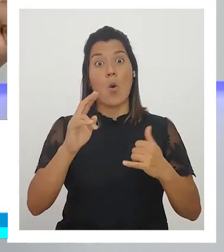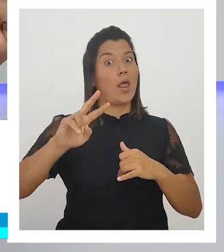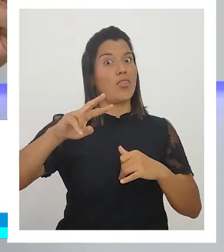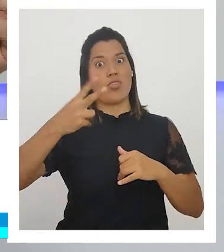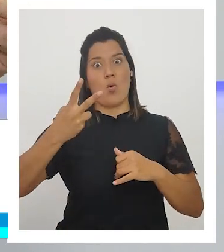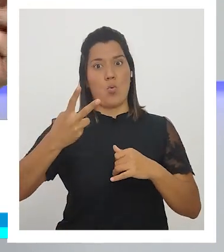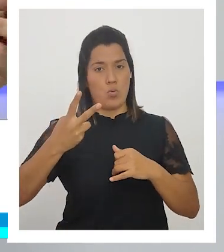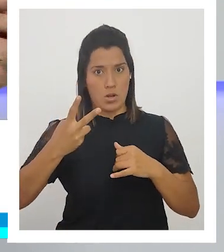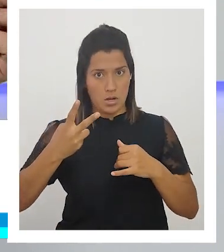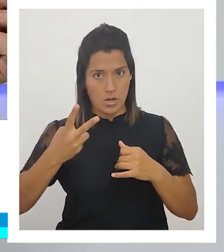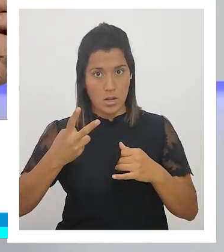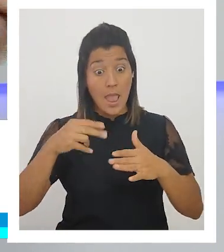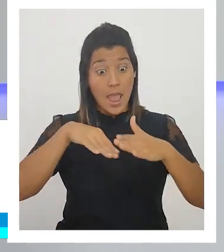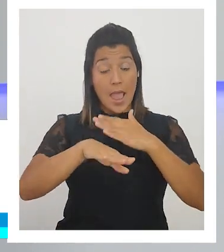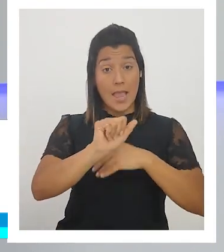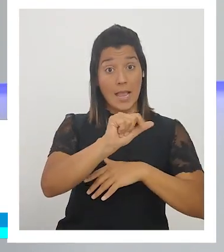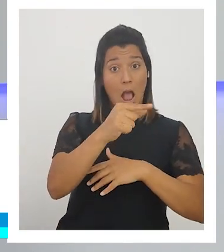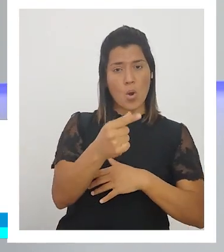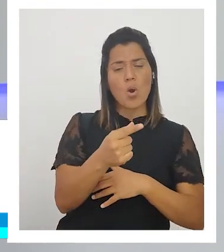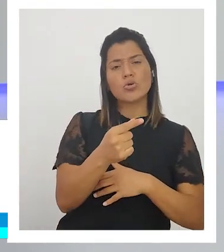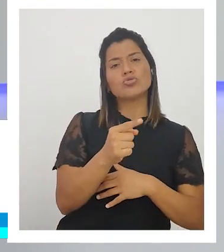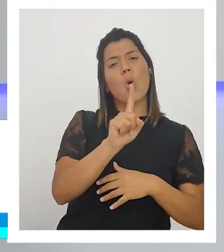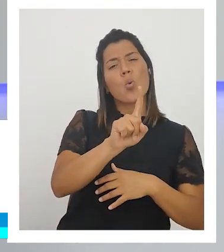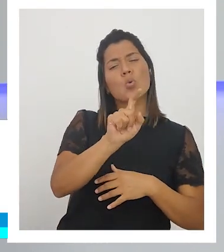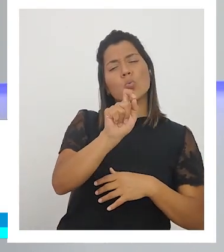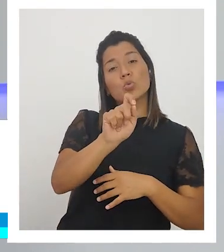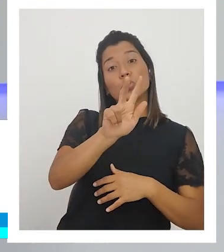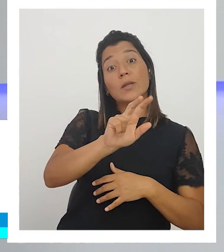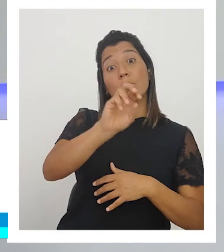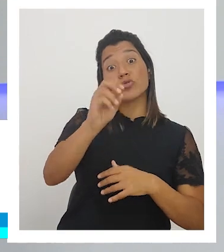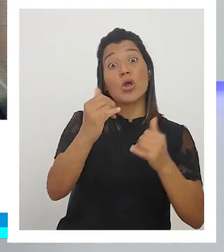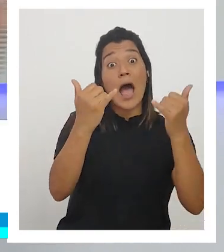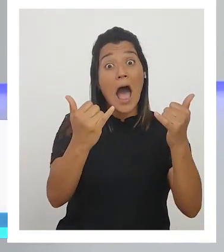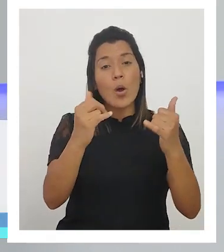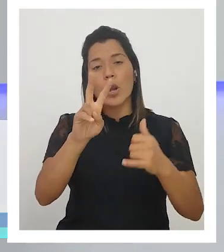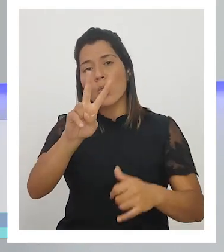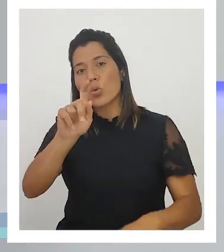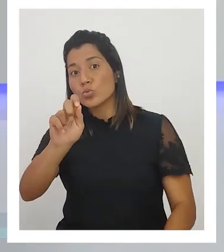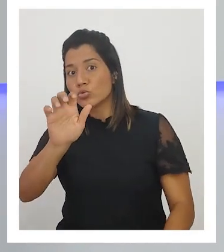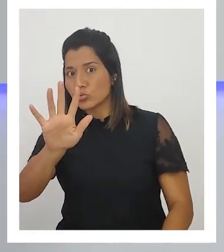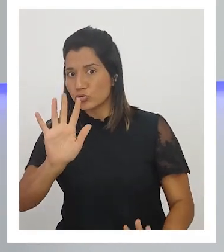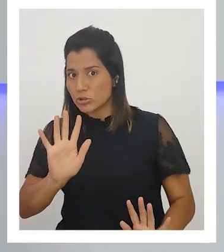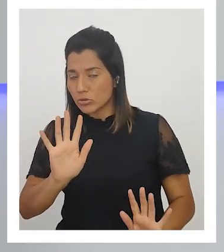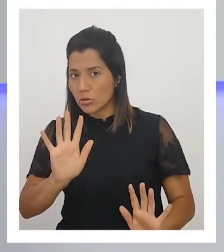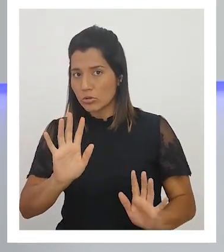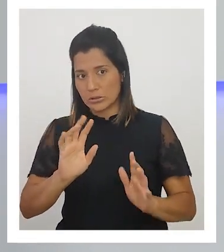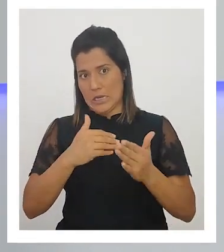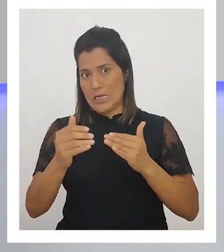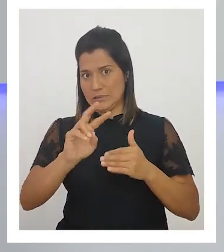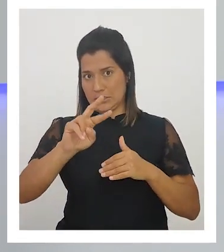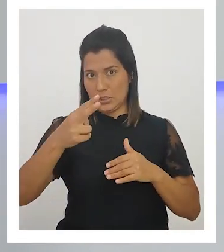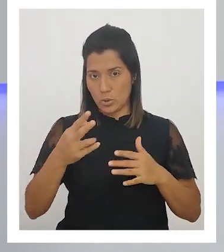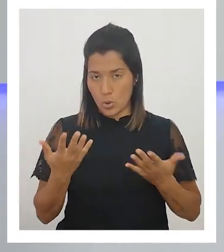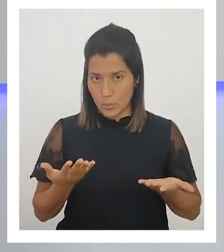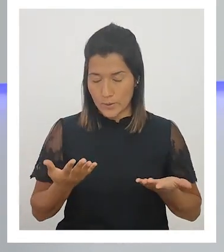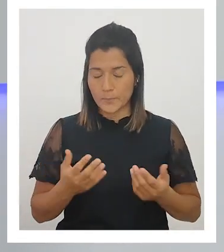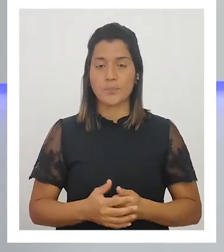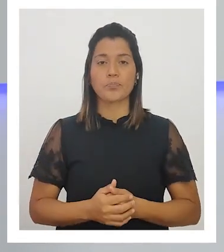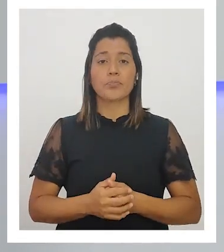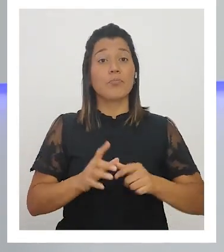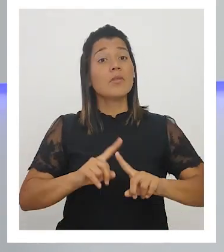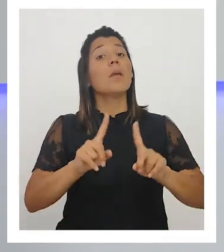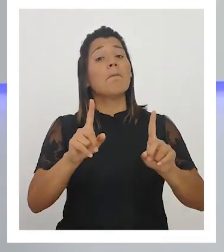agosto crecía a 1,3 y ahora crece a 2,5. Es casi el doble. Pero sí crece a una